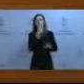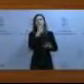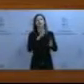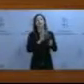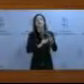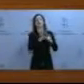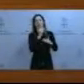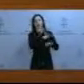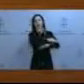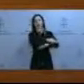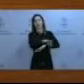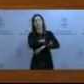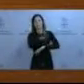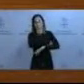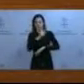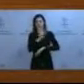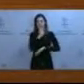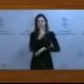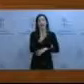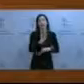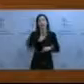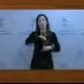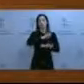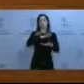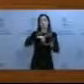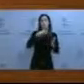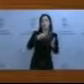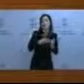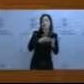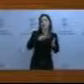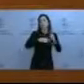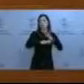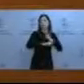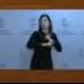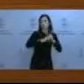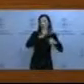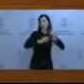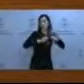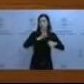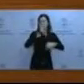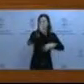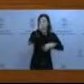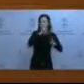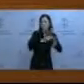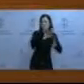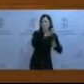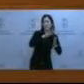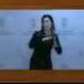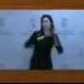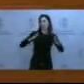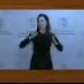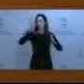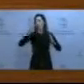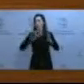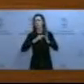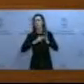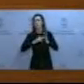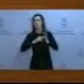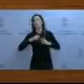vamos a hacer aquí un plan estratégico de la justicia del 2015 al 2025. Vamos para